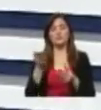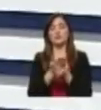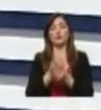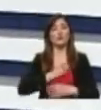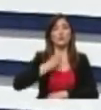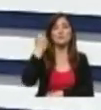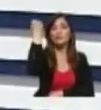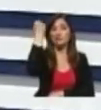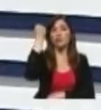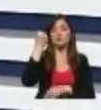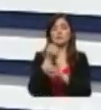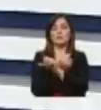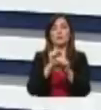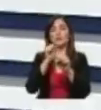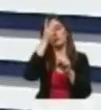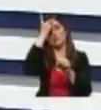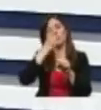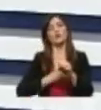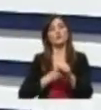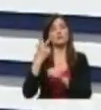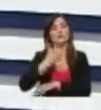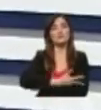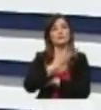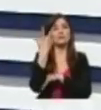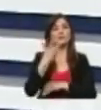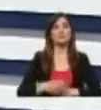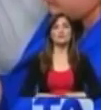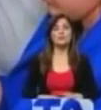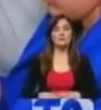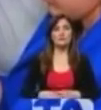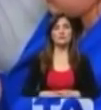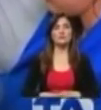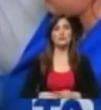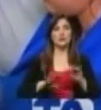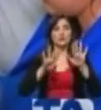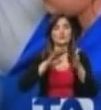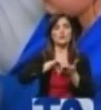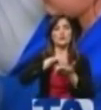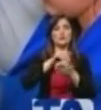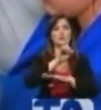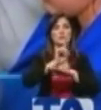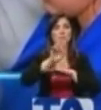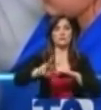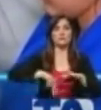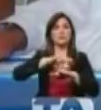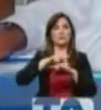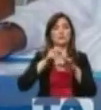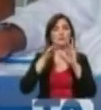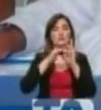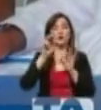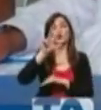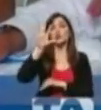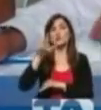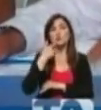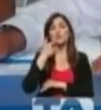el derecho de apelar a la resolución en 3 días. 9 miembros de la Directiva Nacional de Alianza País, que el